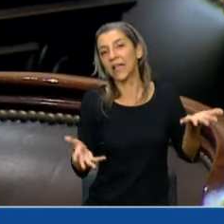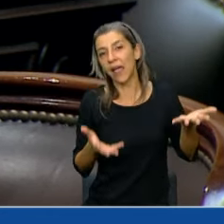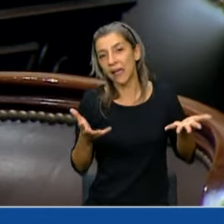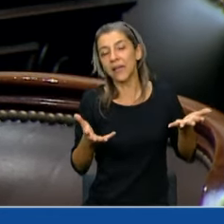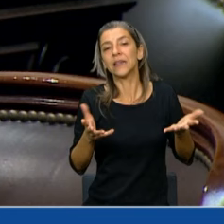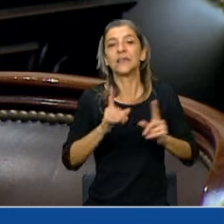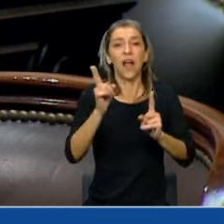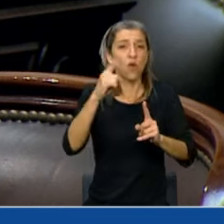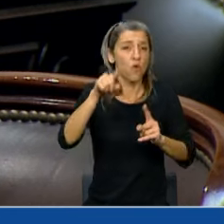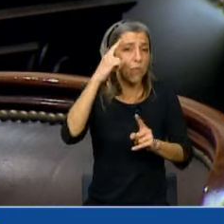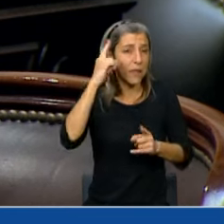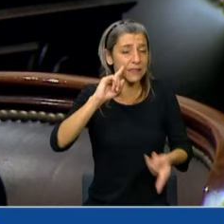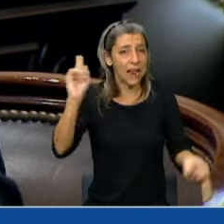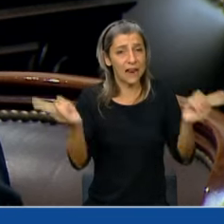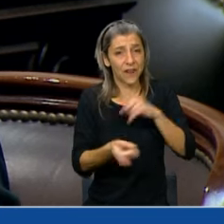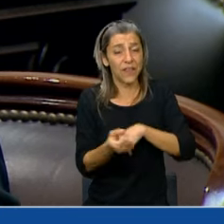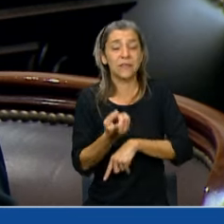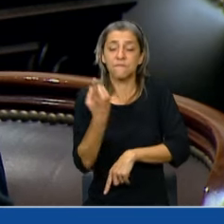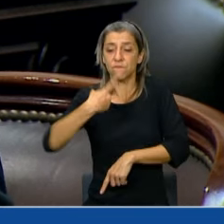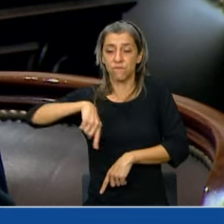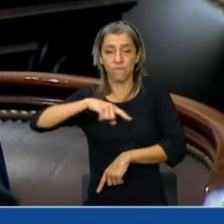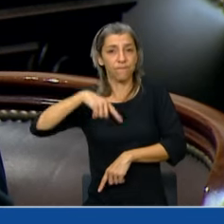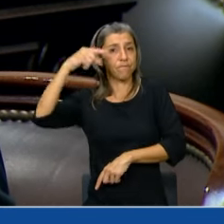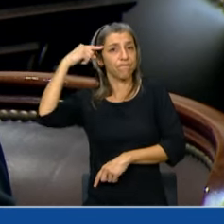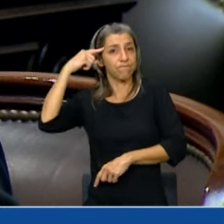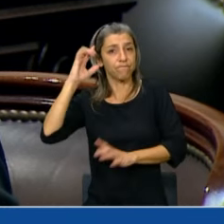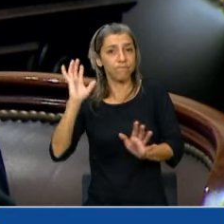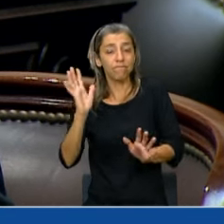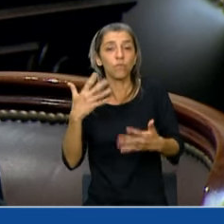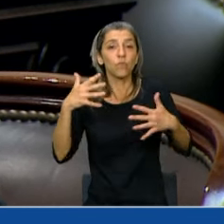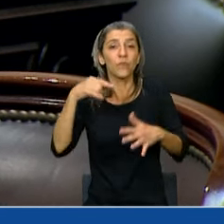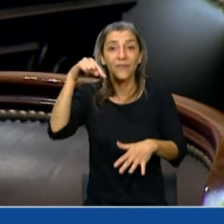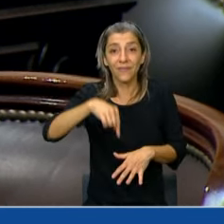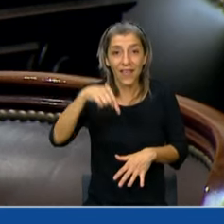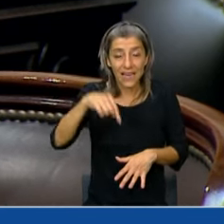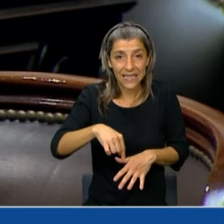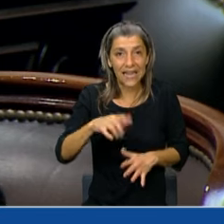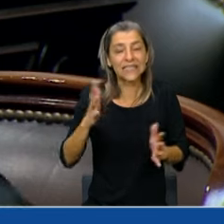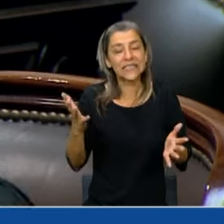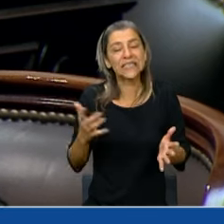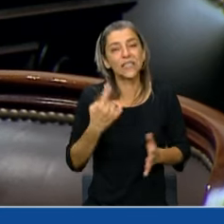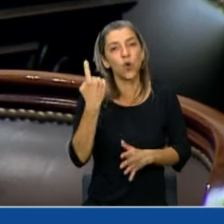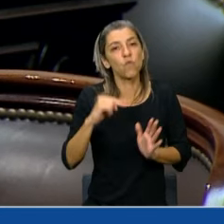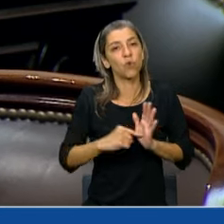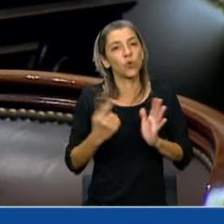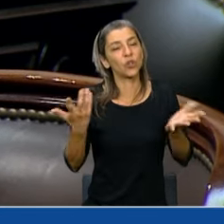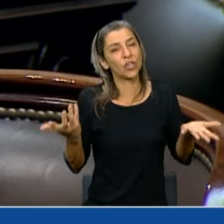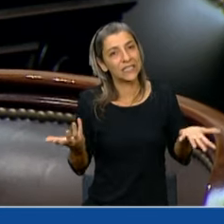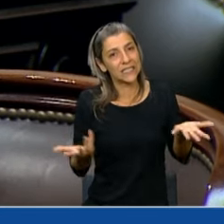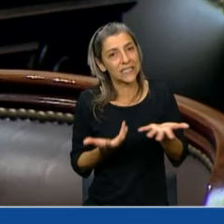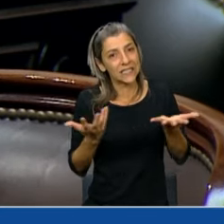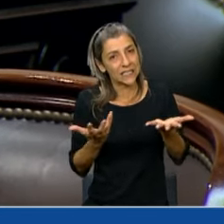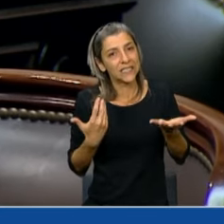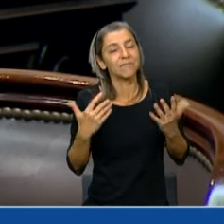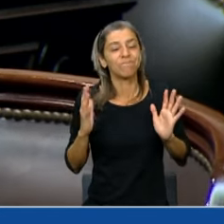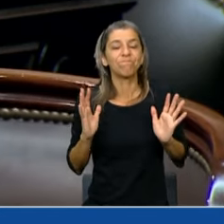de lo que creen algunos nosotros creemos que quizás aquí hay un punto flojo el mismo punto flojo que